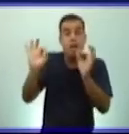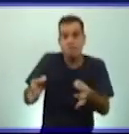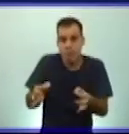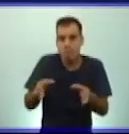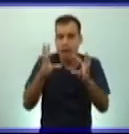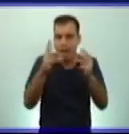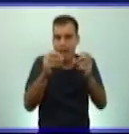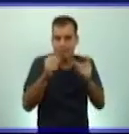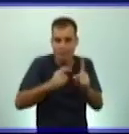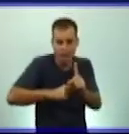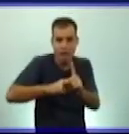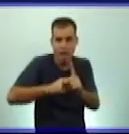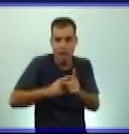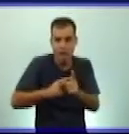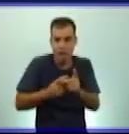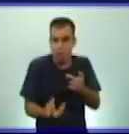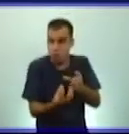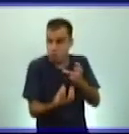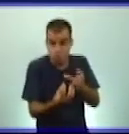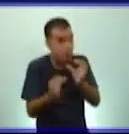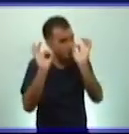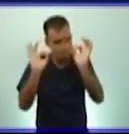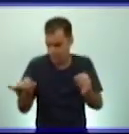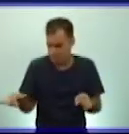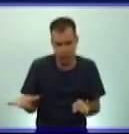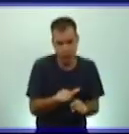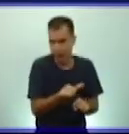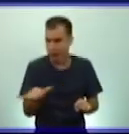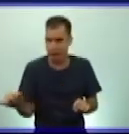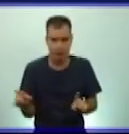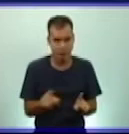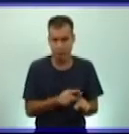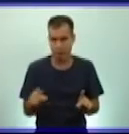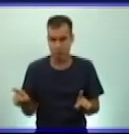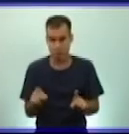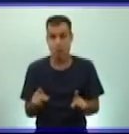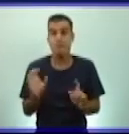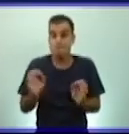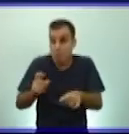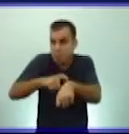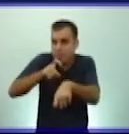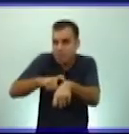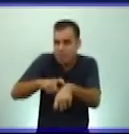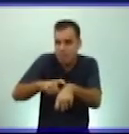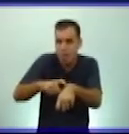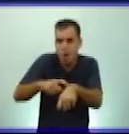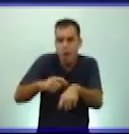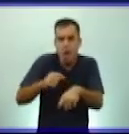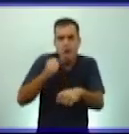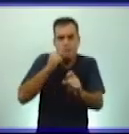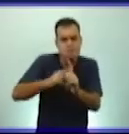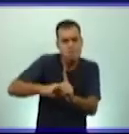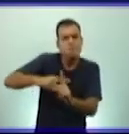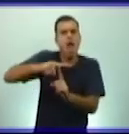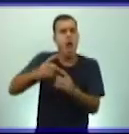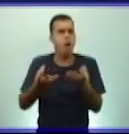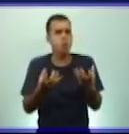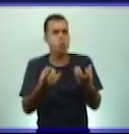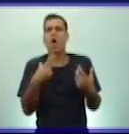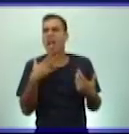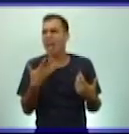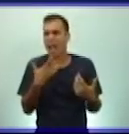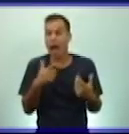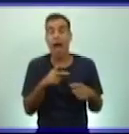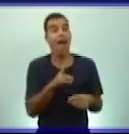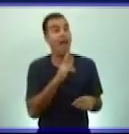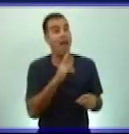de energía suministrada igual, en el mismo tiempo. ¿Quién tiene mayor calor específico? El agua. ¿Quién